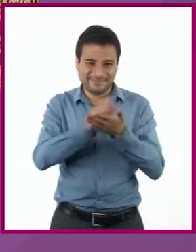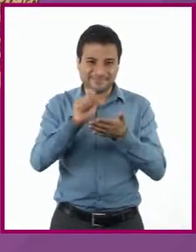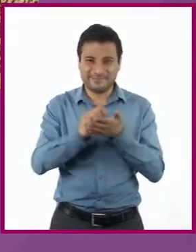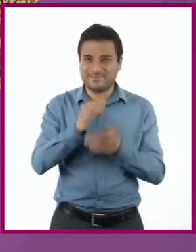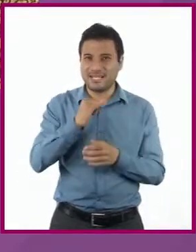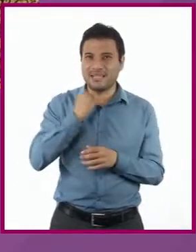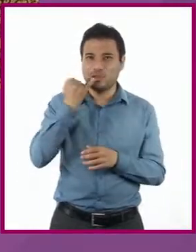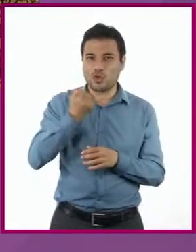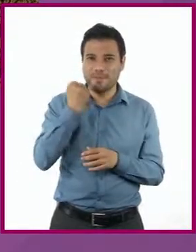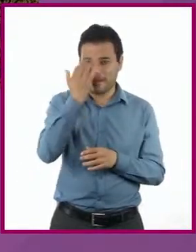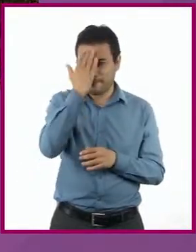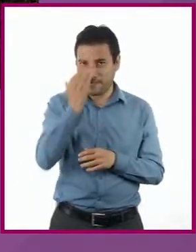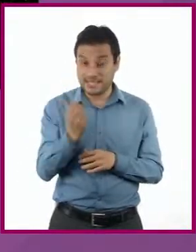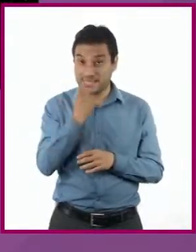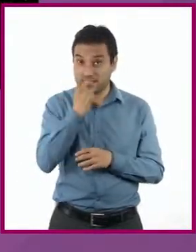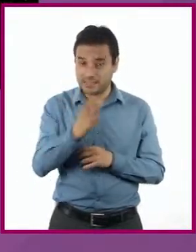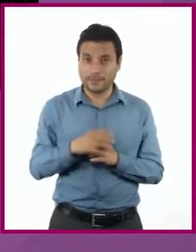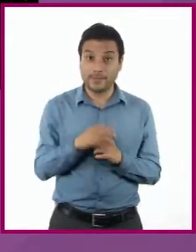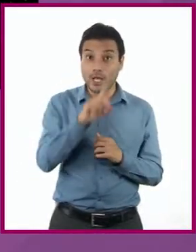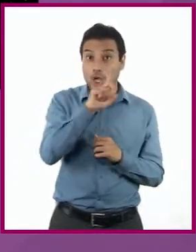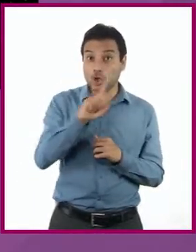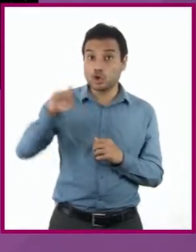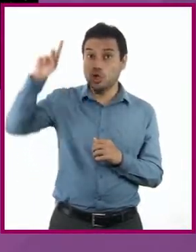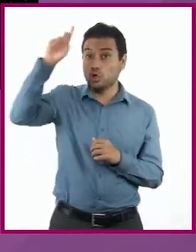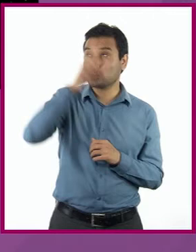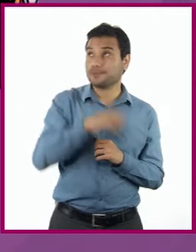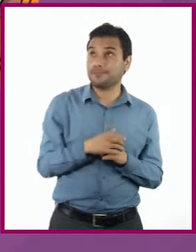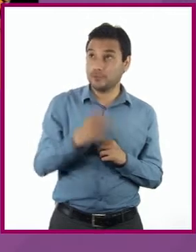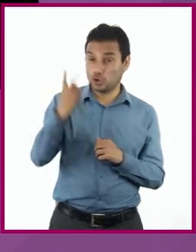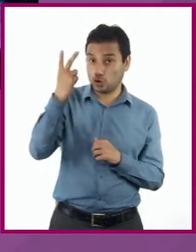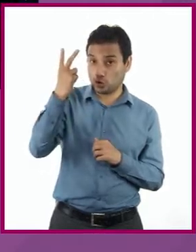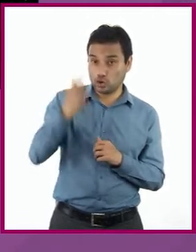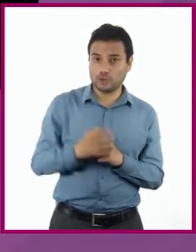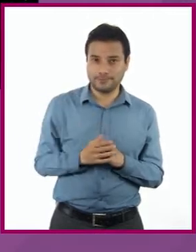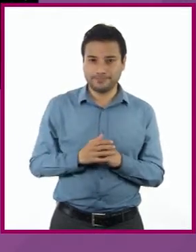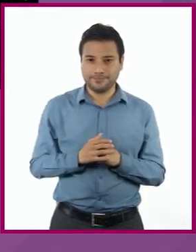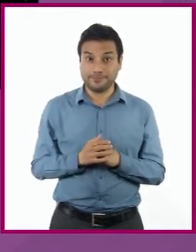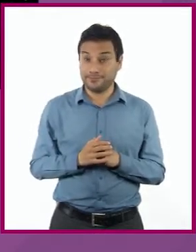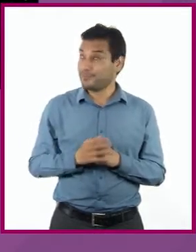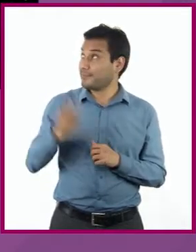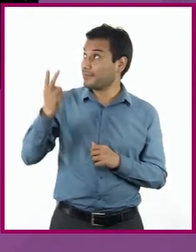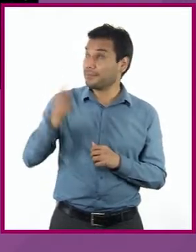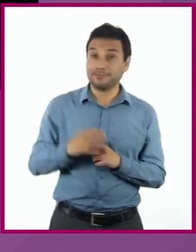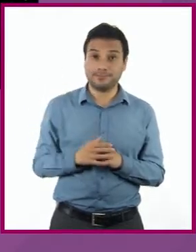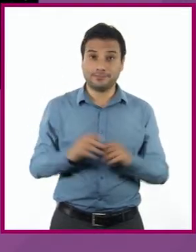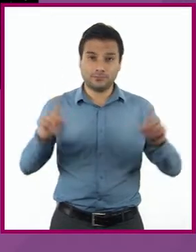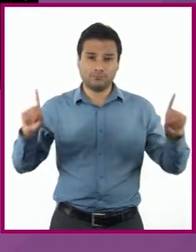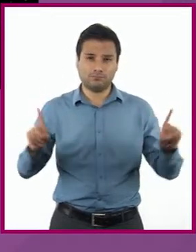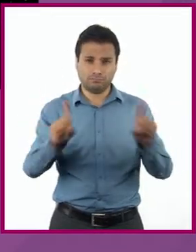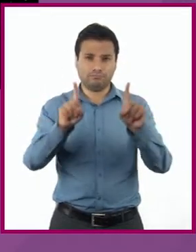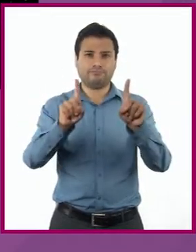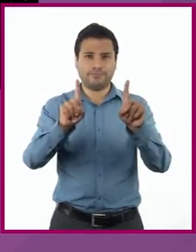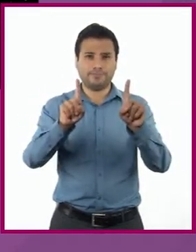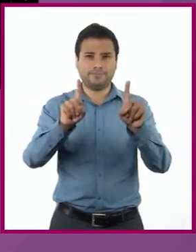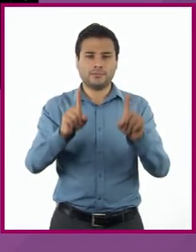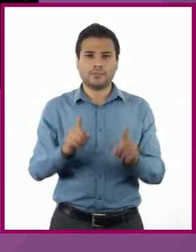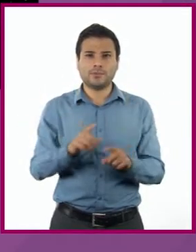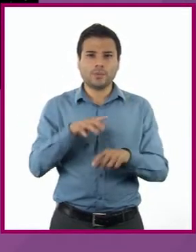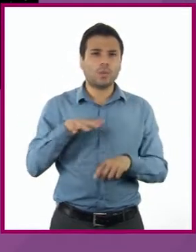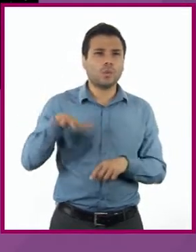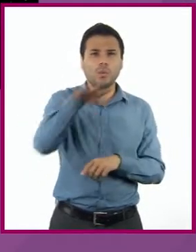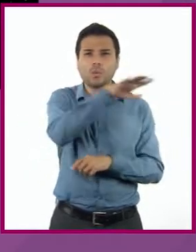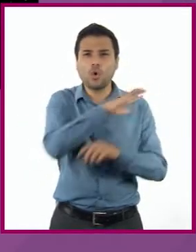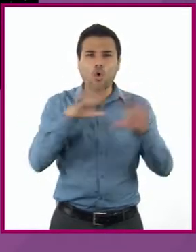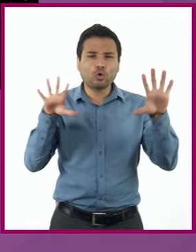quiché, que los dioses creadores Tepeu y Gucumatz se encontraban en un escenario estático, en medio de una oscuridad como la